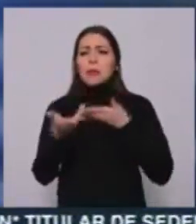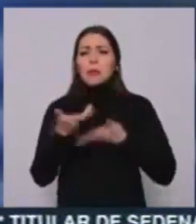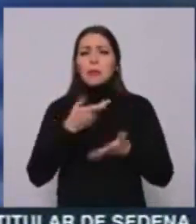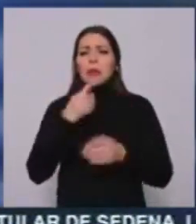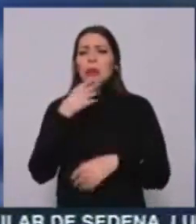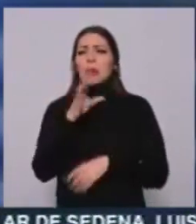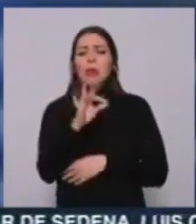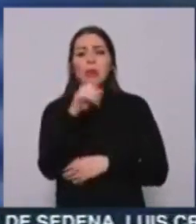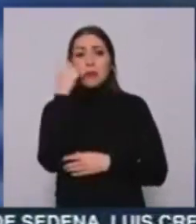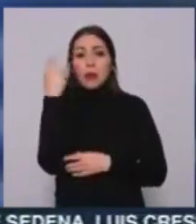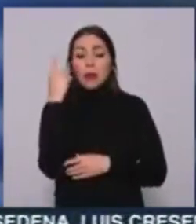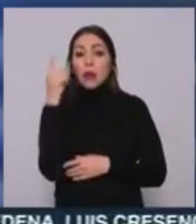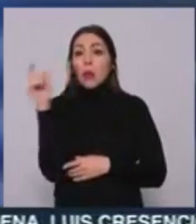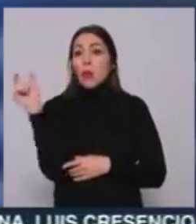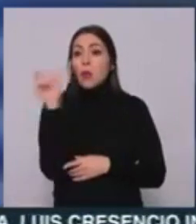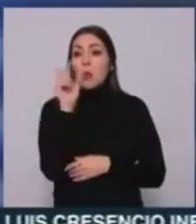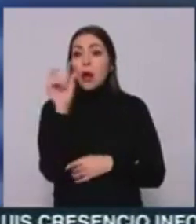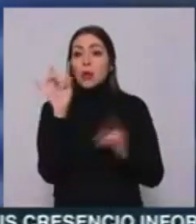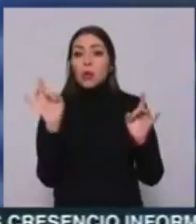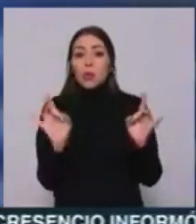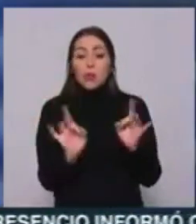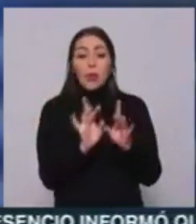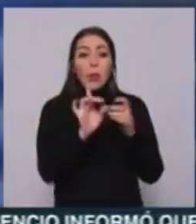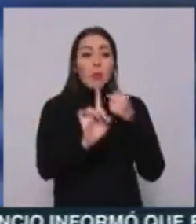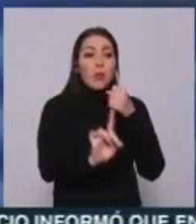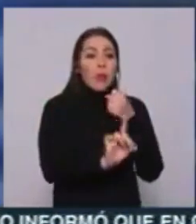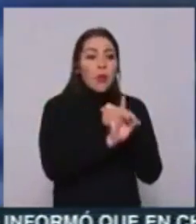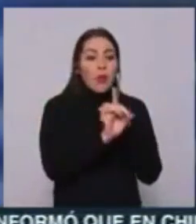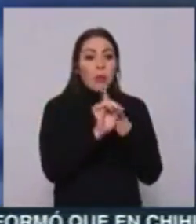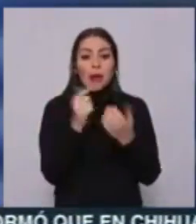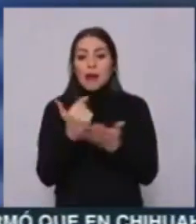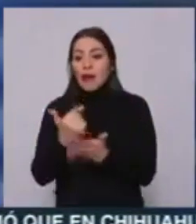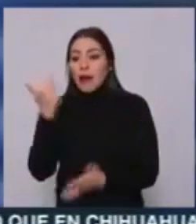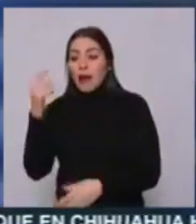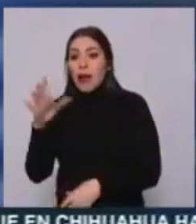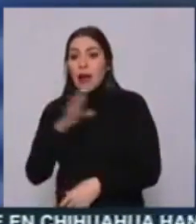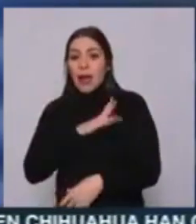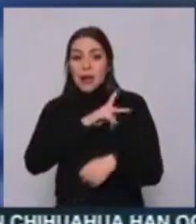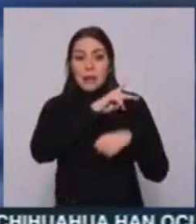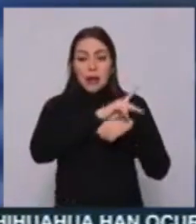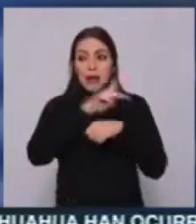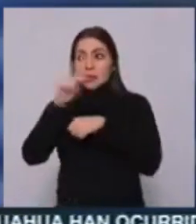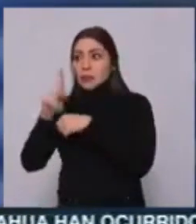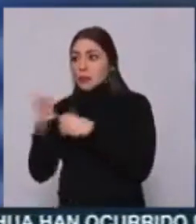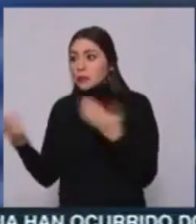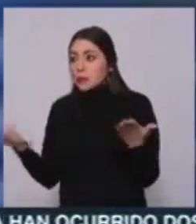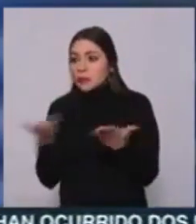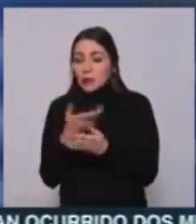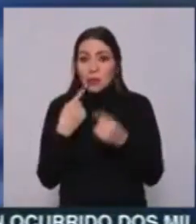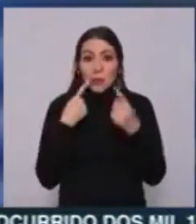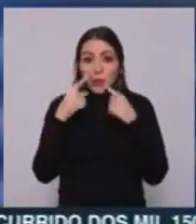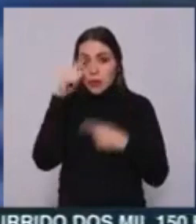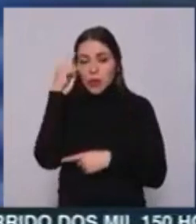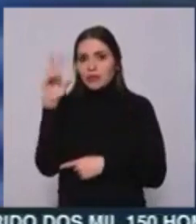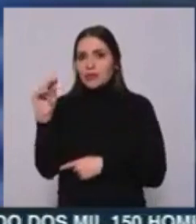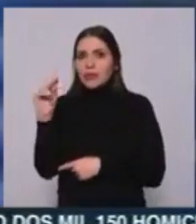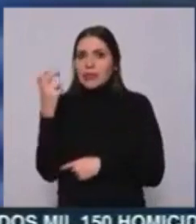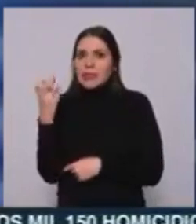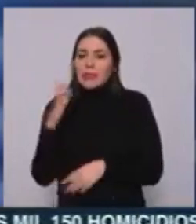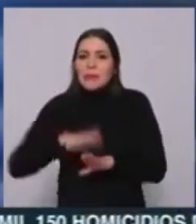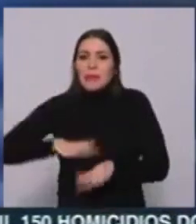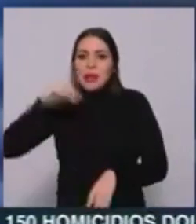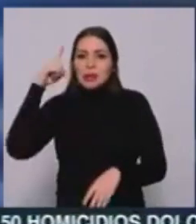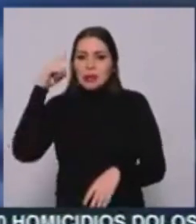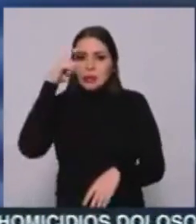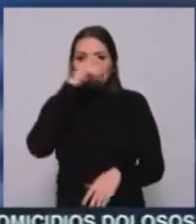de crisis o de conflicto es lo más difícil de hacer. Y eso es lo que estoy planteando. Una